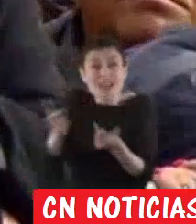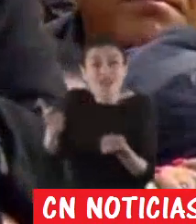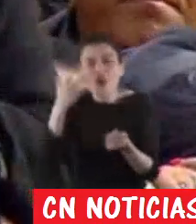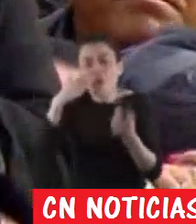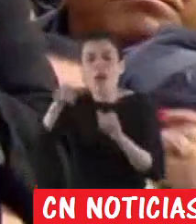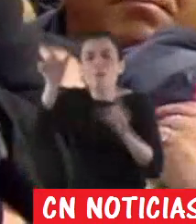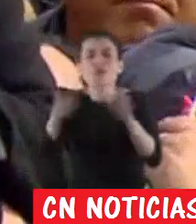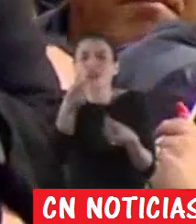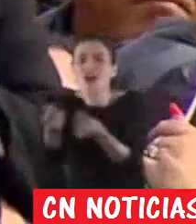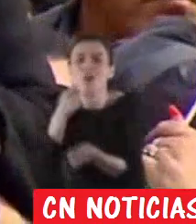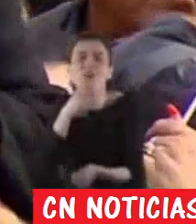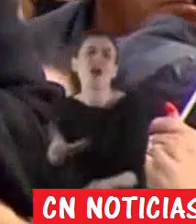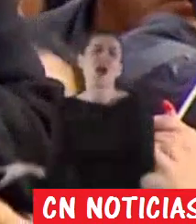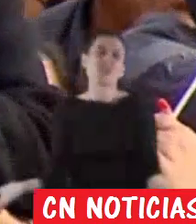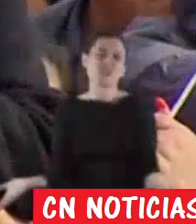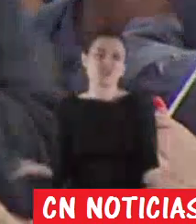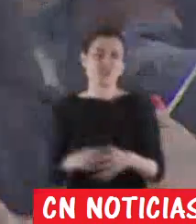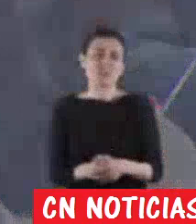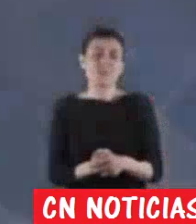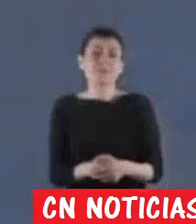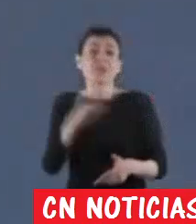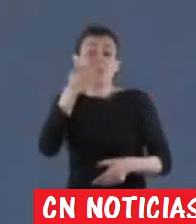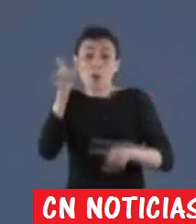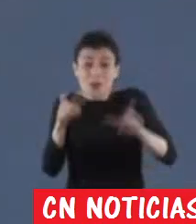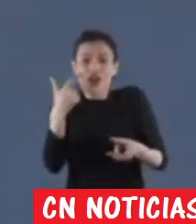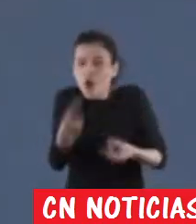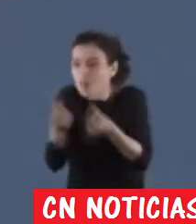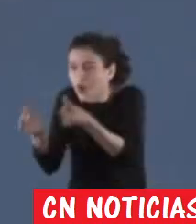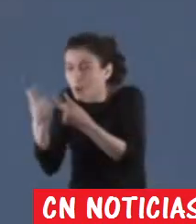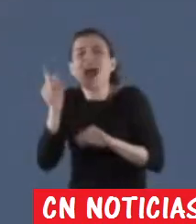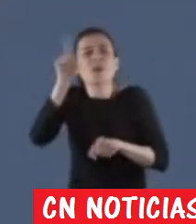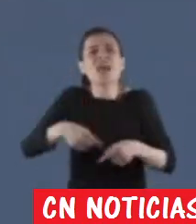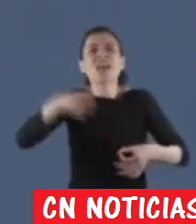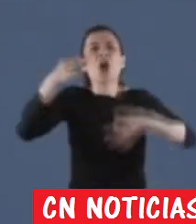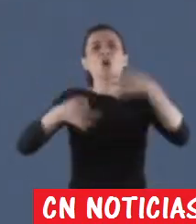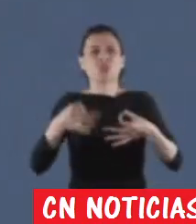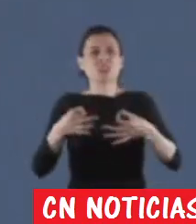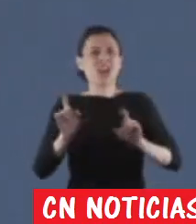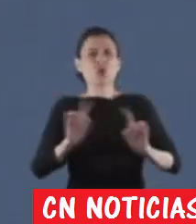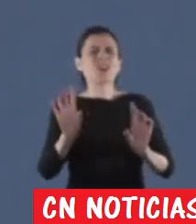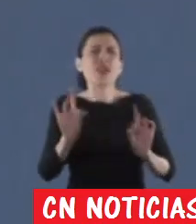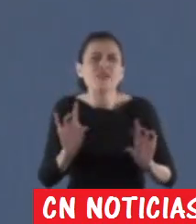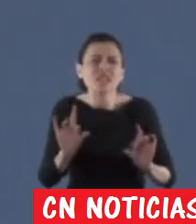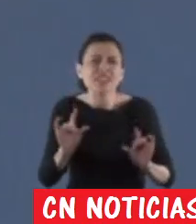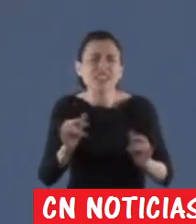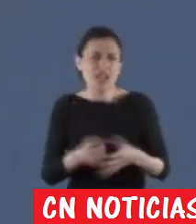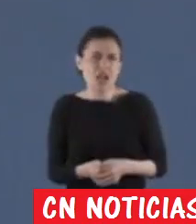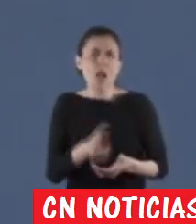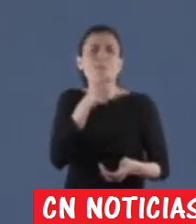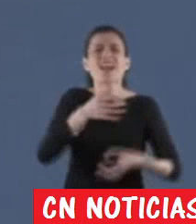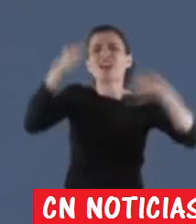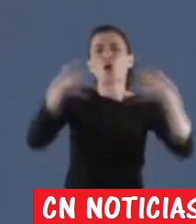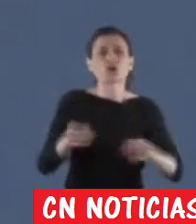que pagan los y las consumidoras sean más justos. No es tan complicado.